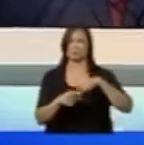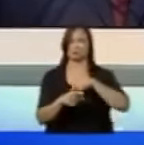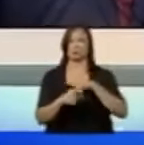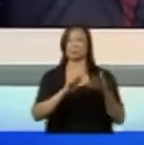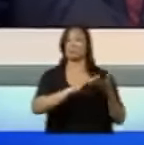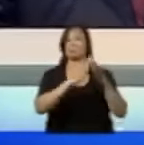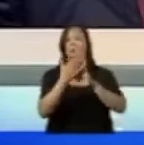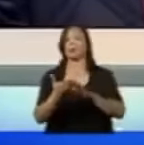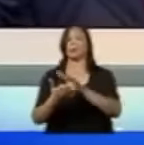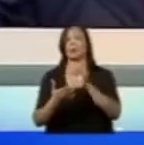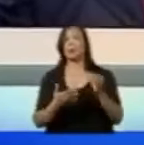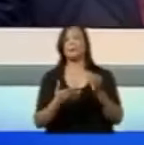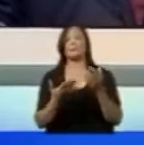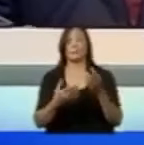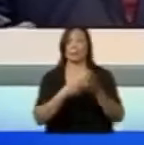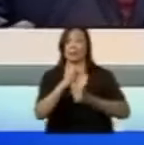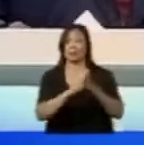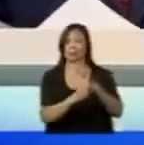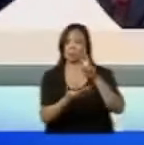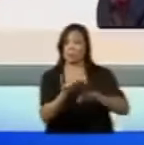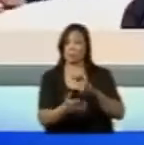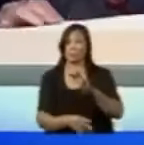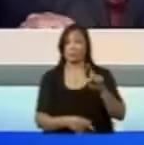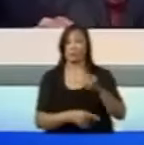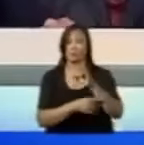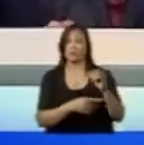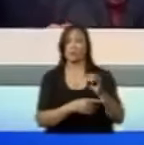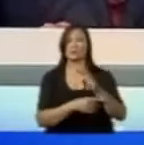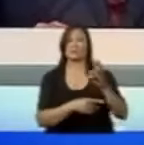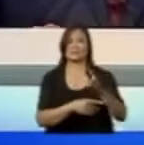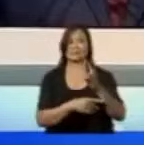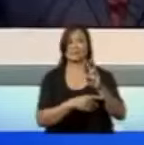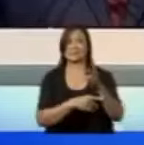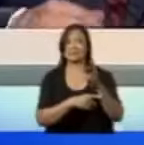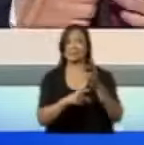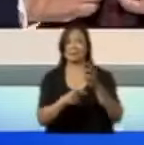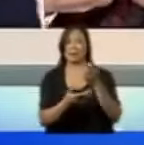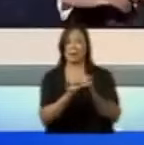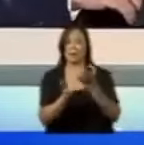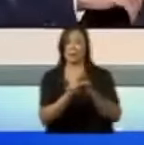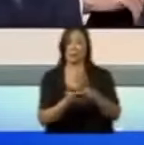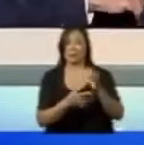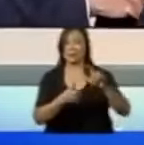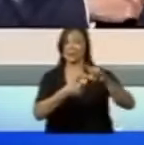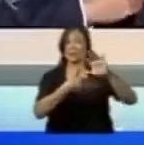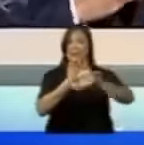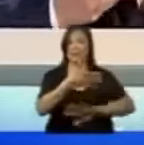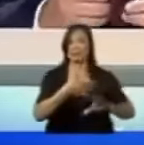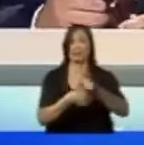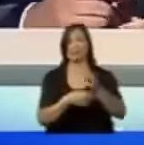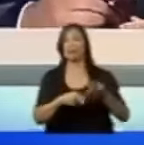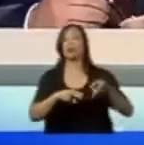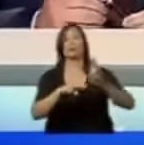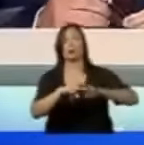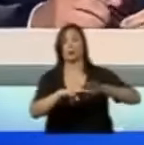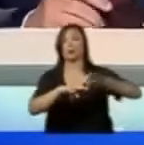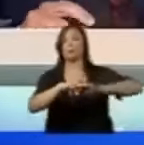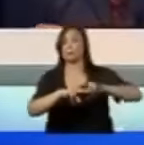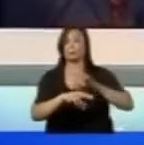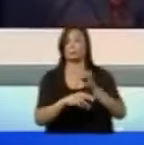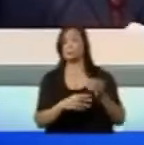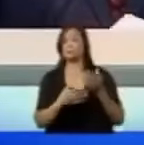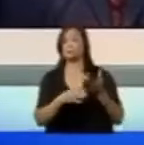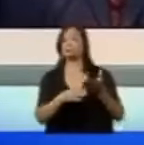Nos hemos convertido desde el año 2021 en la séptima economía de Latinoamérica. Estamos aumentando,